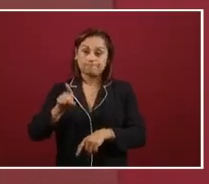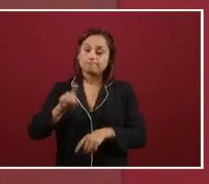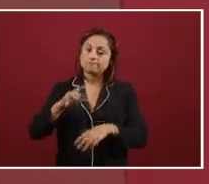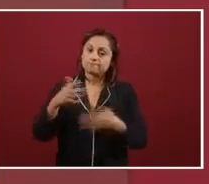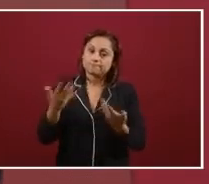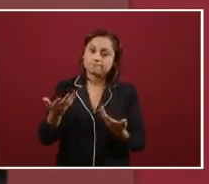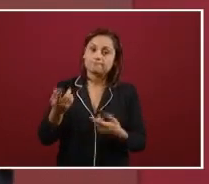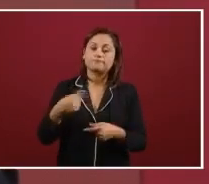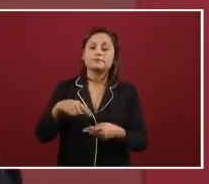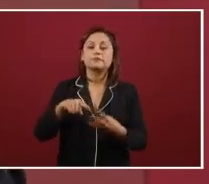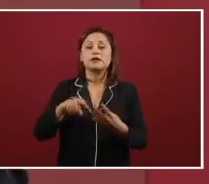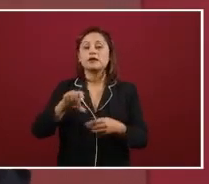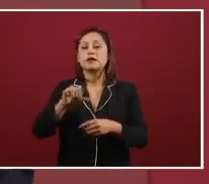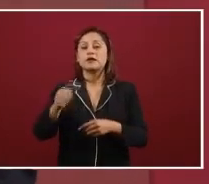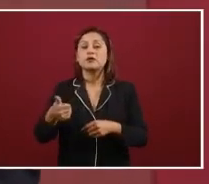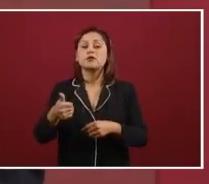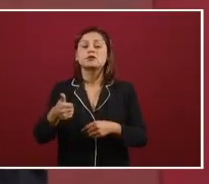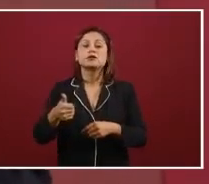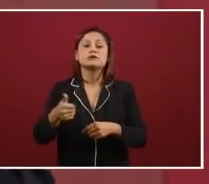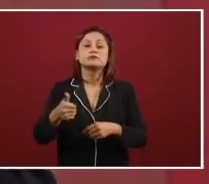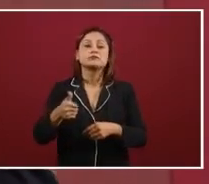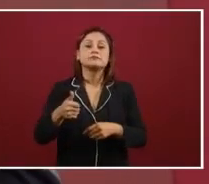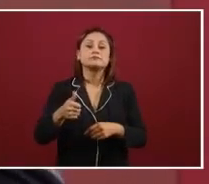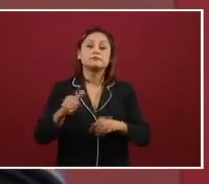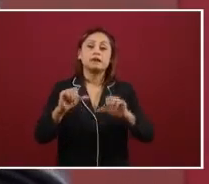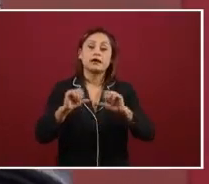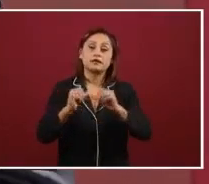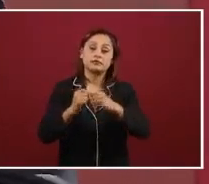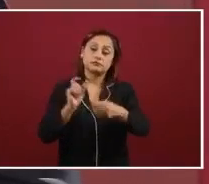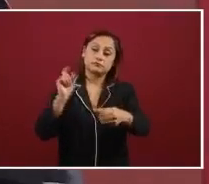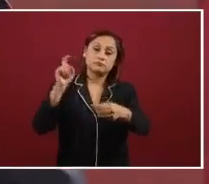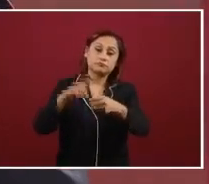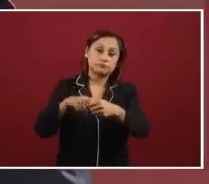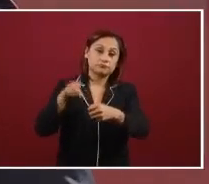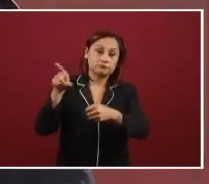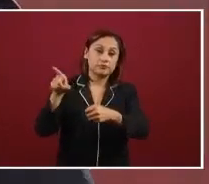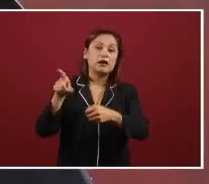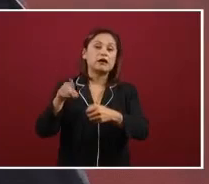y de las organizaciones a las que pertenecen,